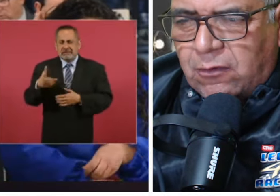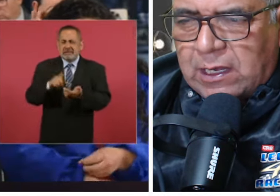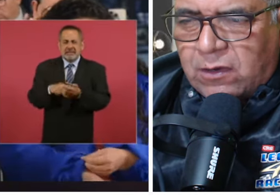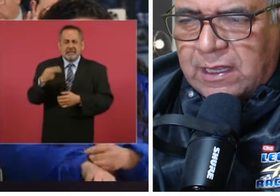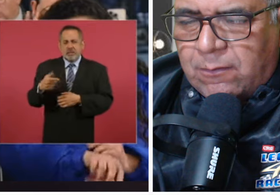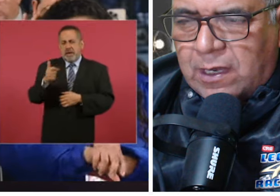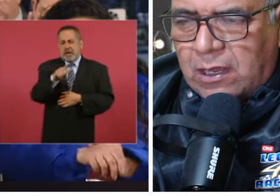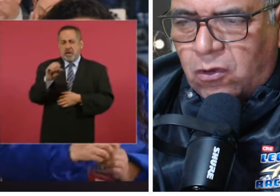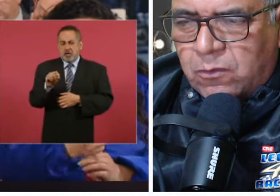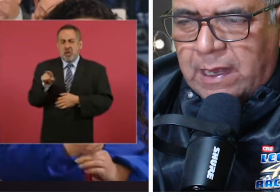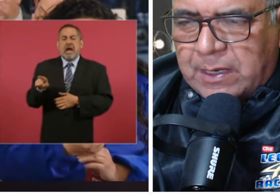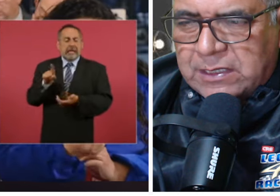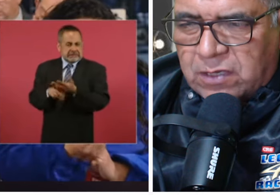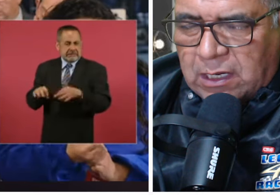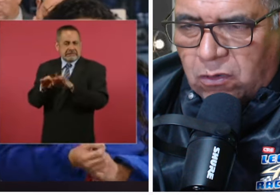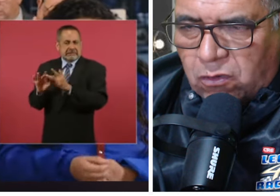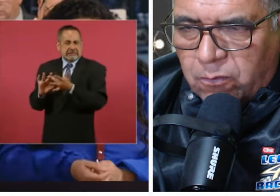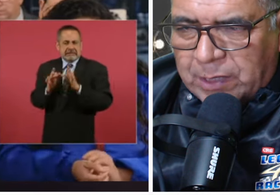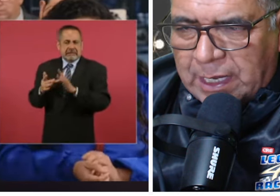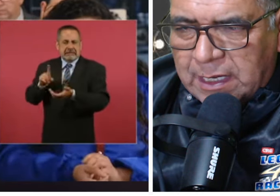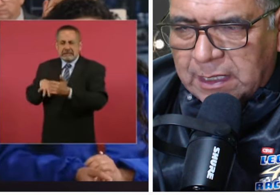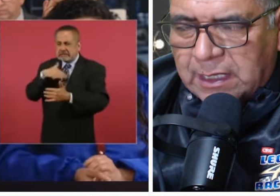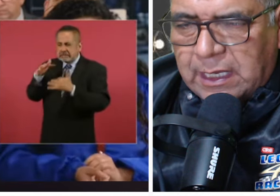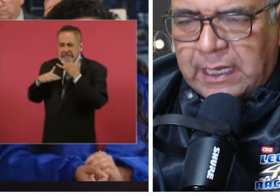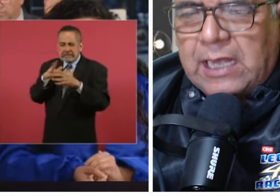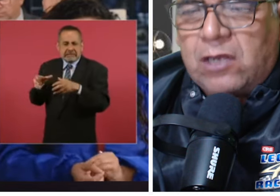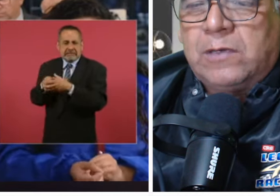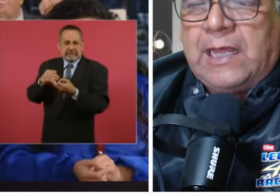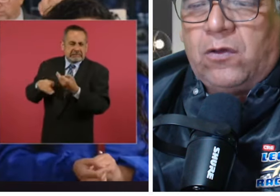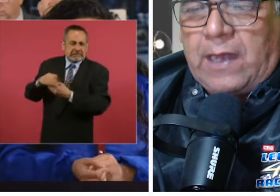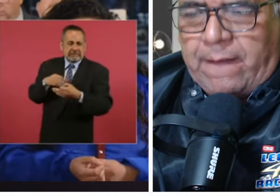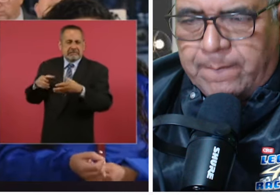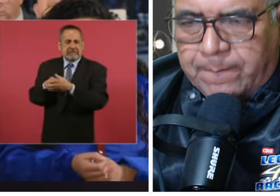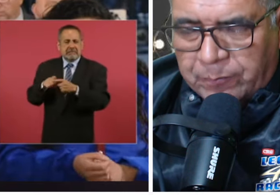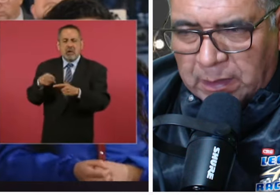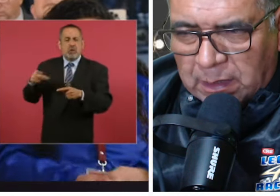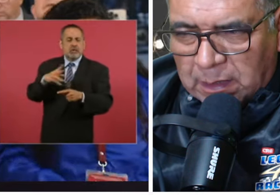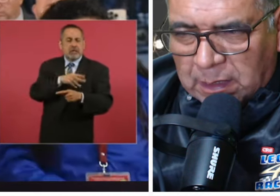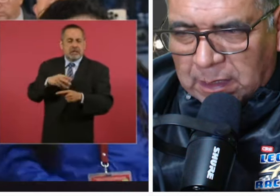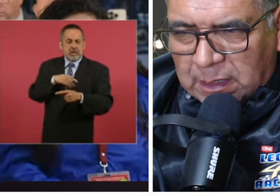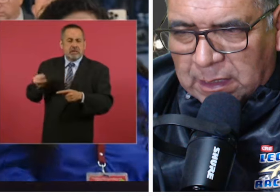calificó a Loret de Mola como una persona corrupta y calumniadora,